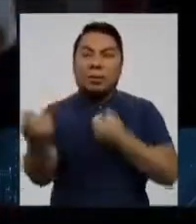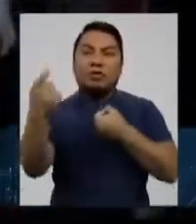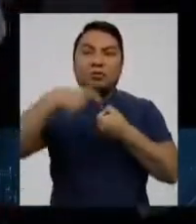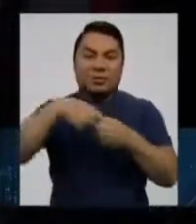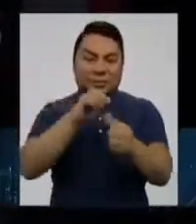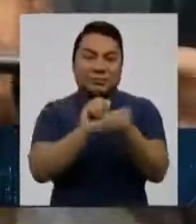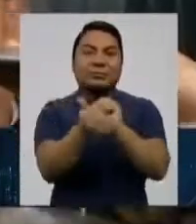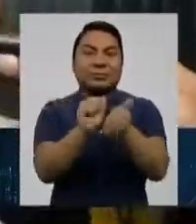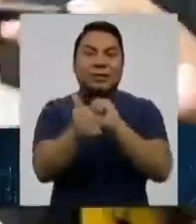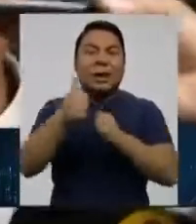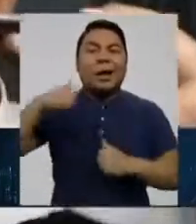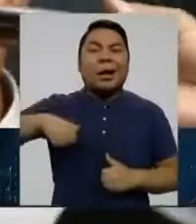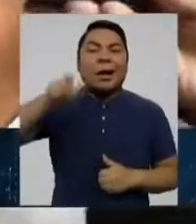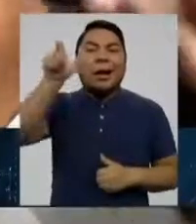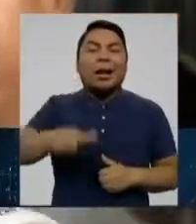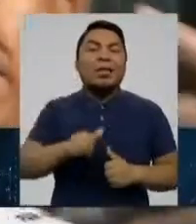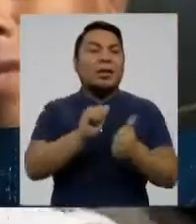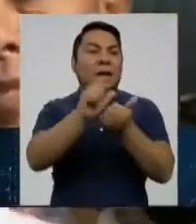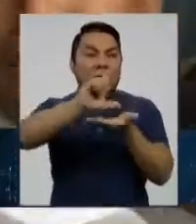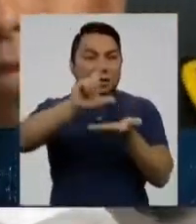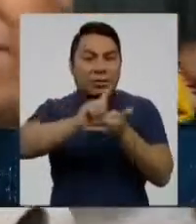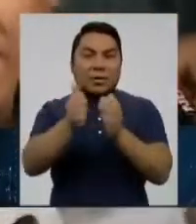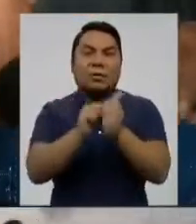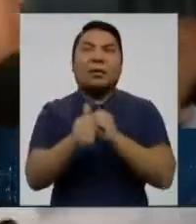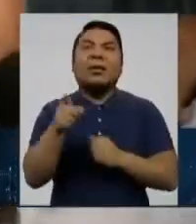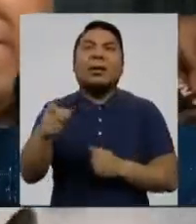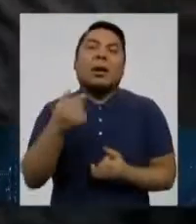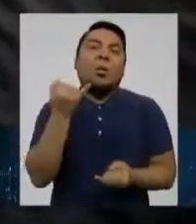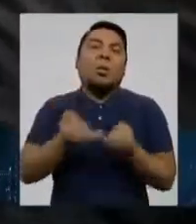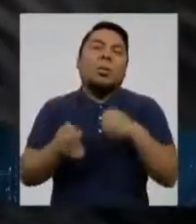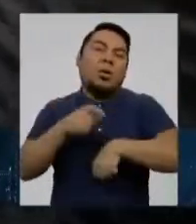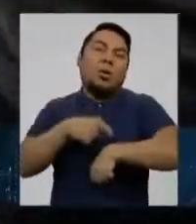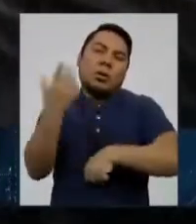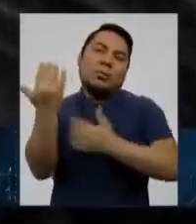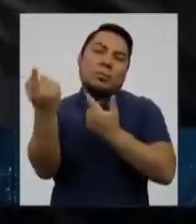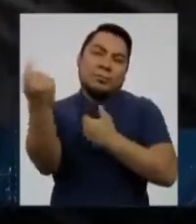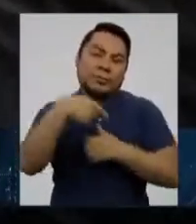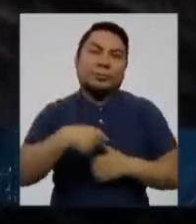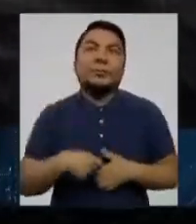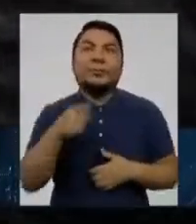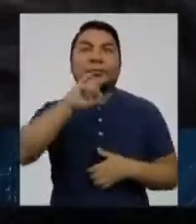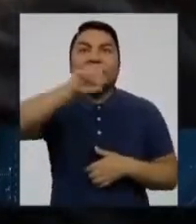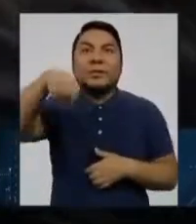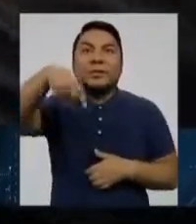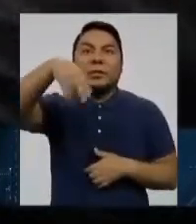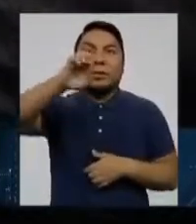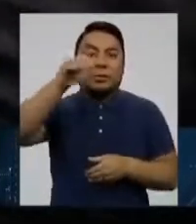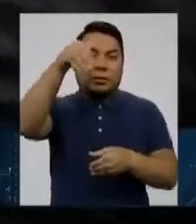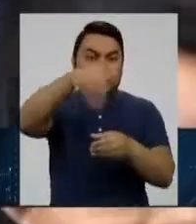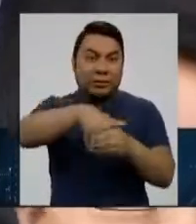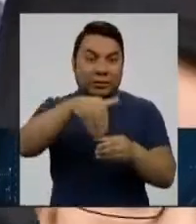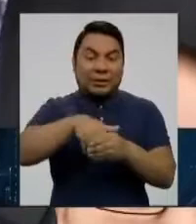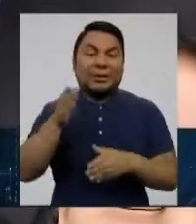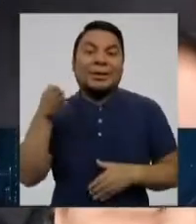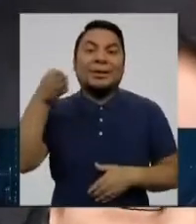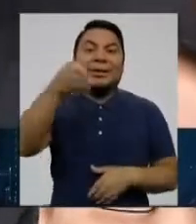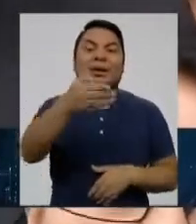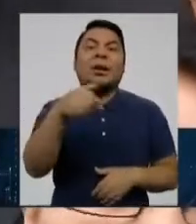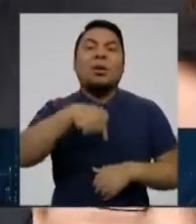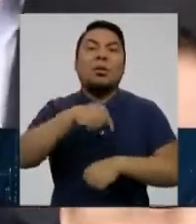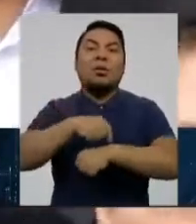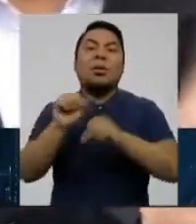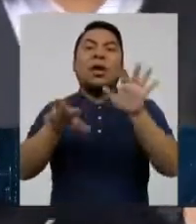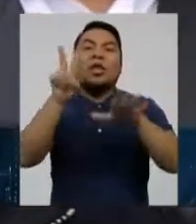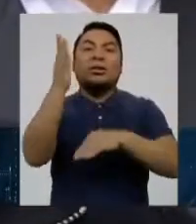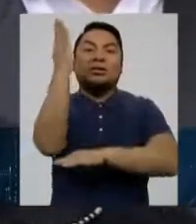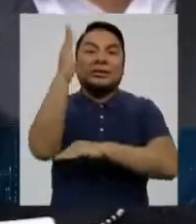muchos aspirantes a alcalde de Lima esperaron las últimas horas para hacerlo. Hasta el Jurado Electoral Especial de Lima Centro llegó al mediodía